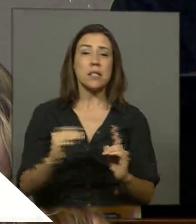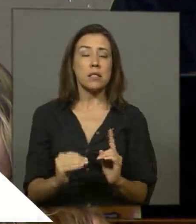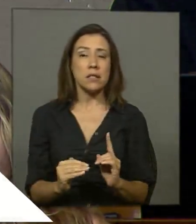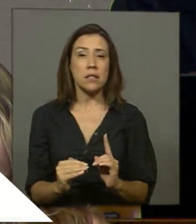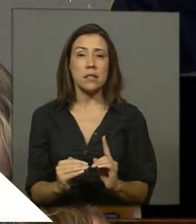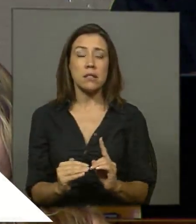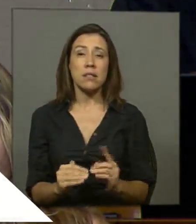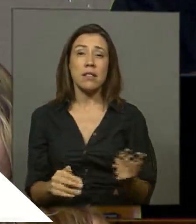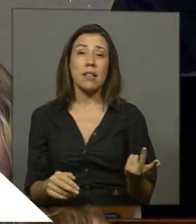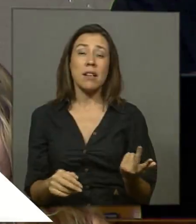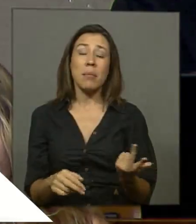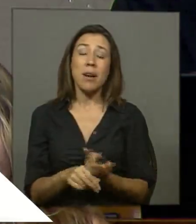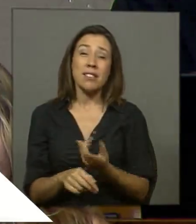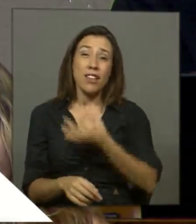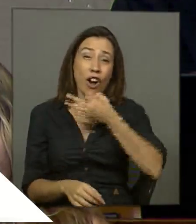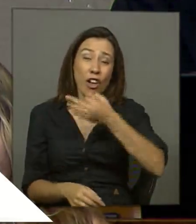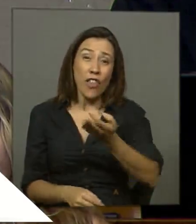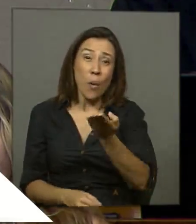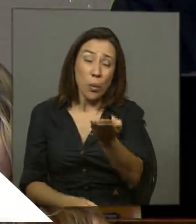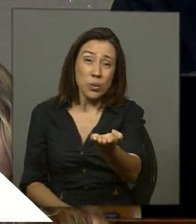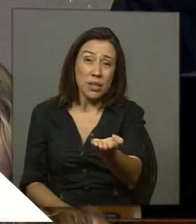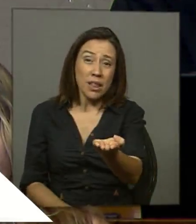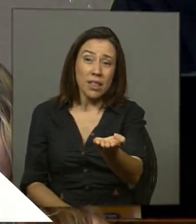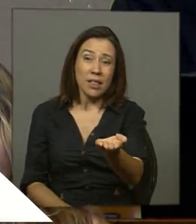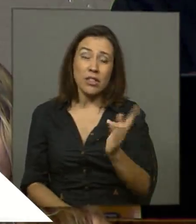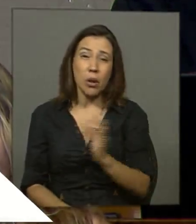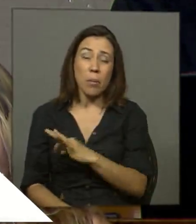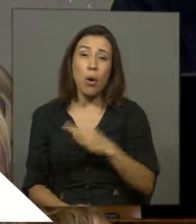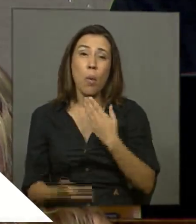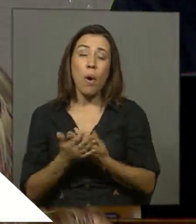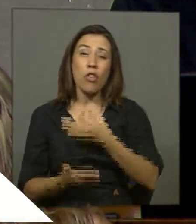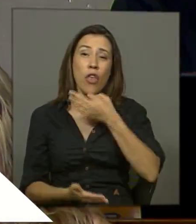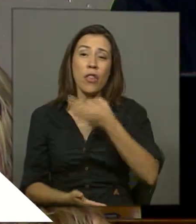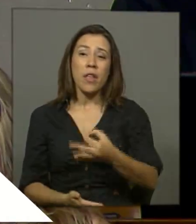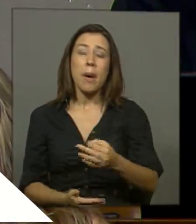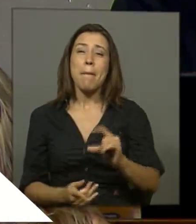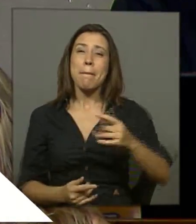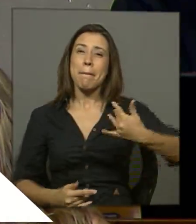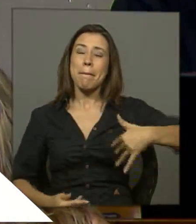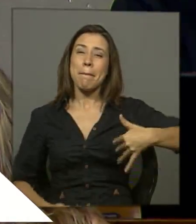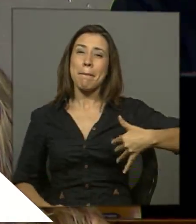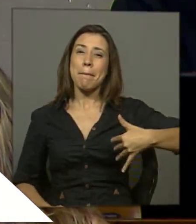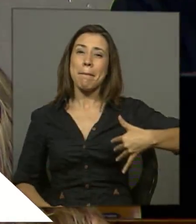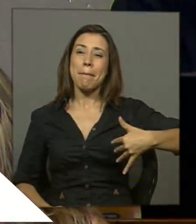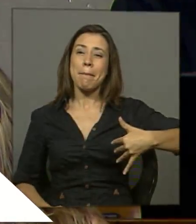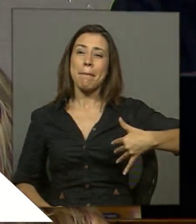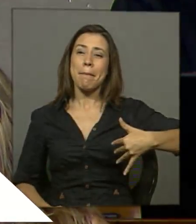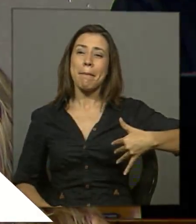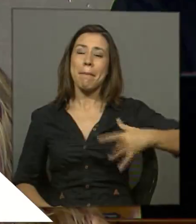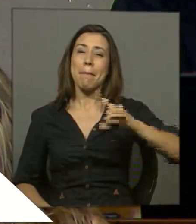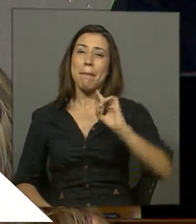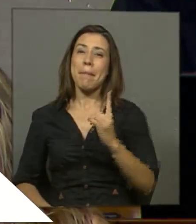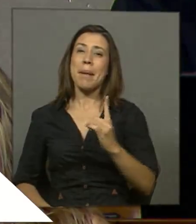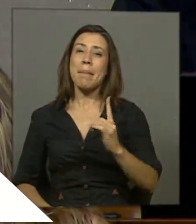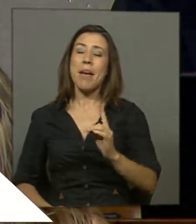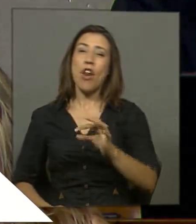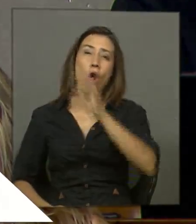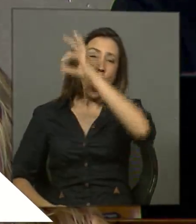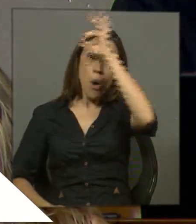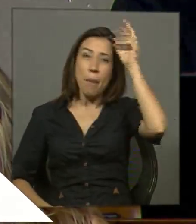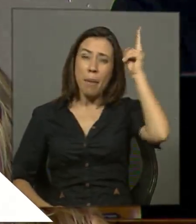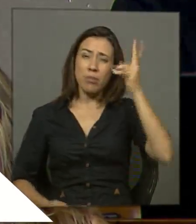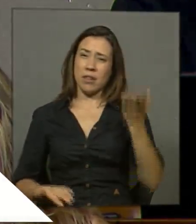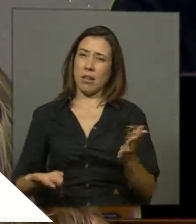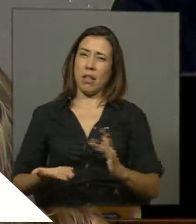la desafortunadas palabras suy señor ministro cuando dice que la prioridad y que primero está el pueblo mapuche